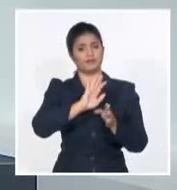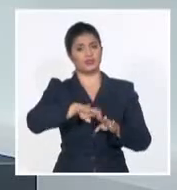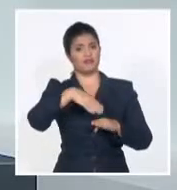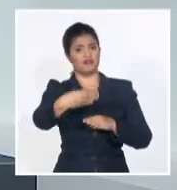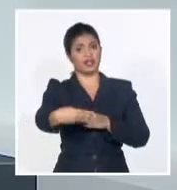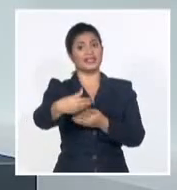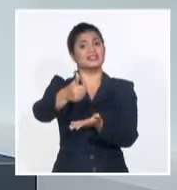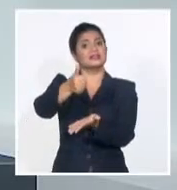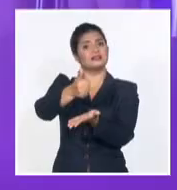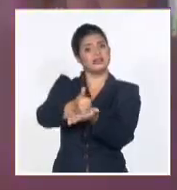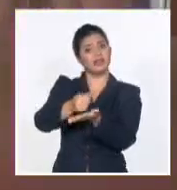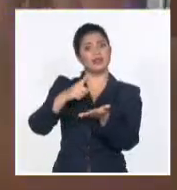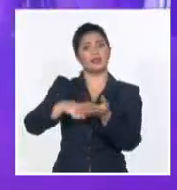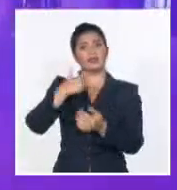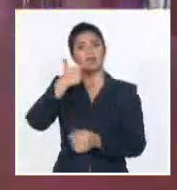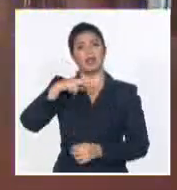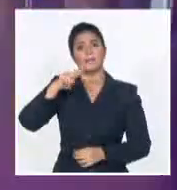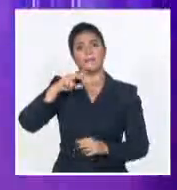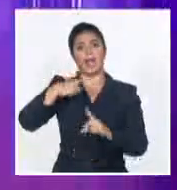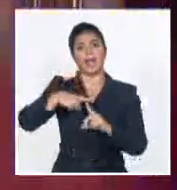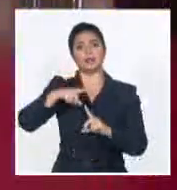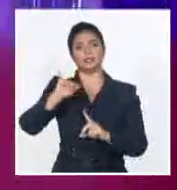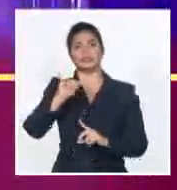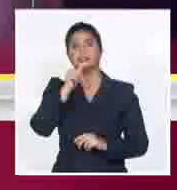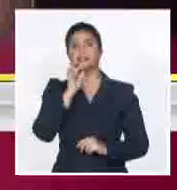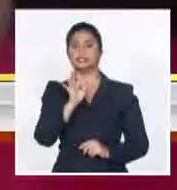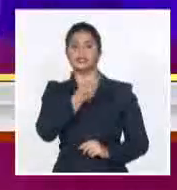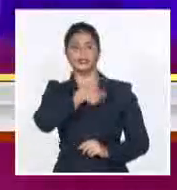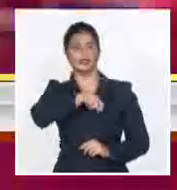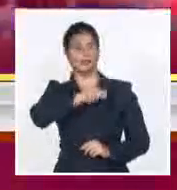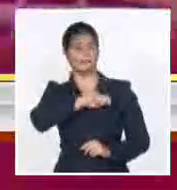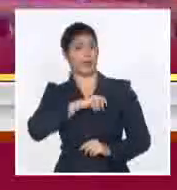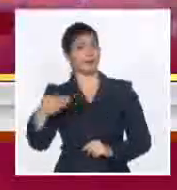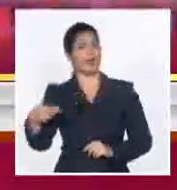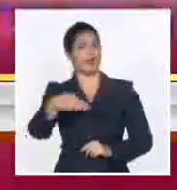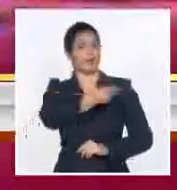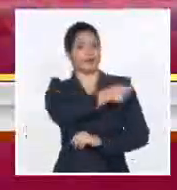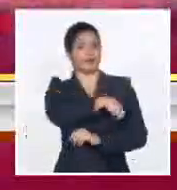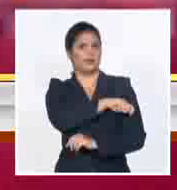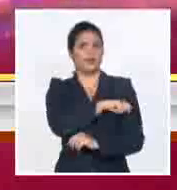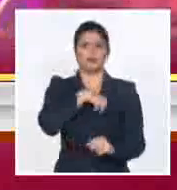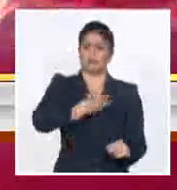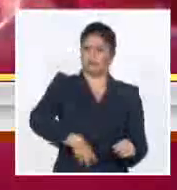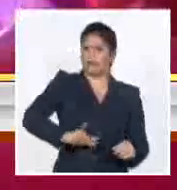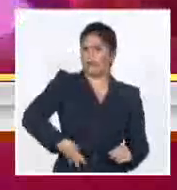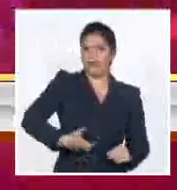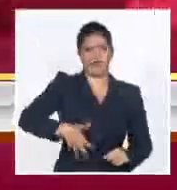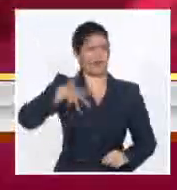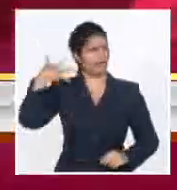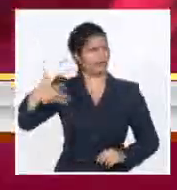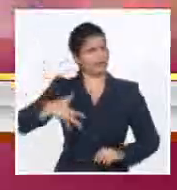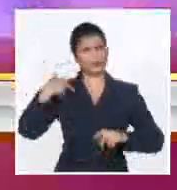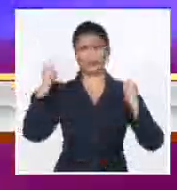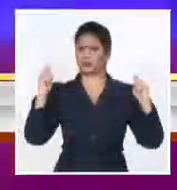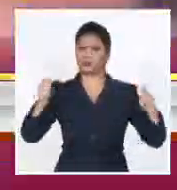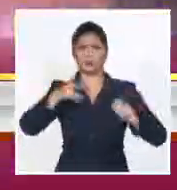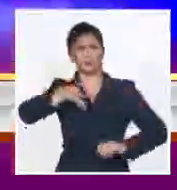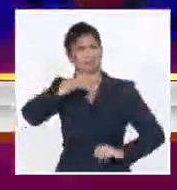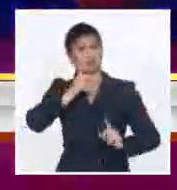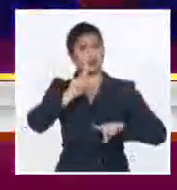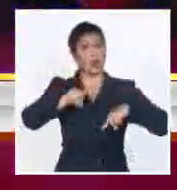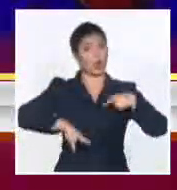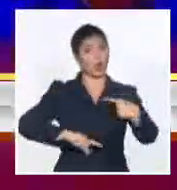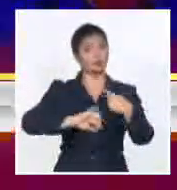Obrero Español, el PSOE. Los participantes en la protesta se concentraban en rechazo al proyecto de amnistía para los líderes y activistas